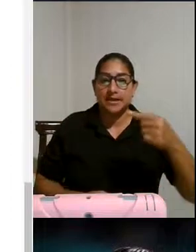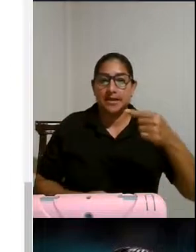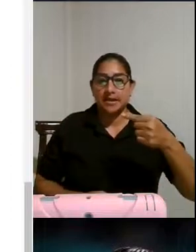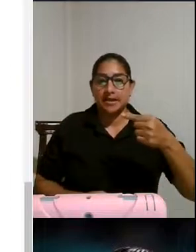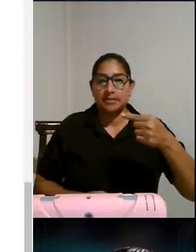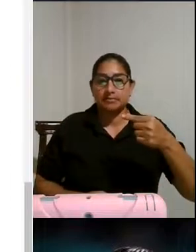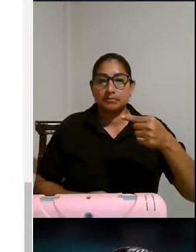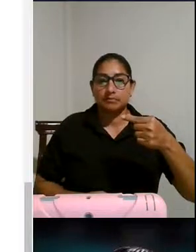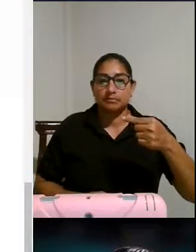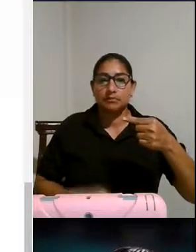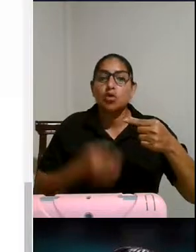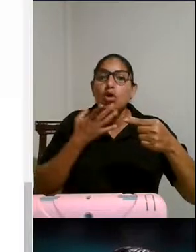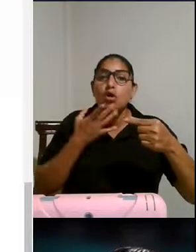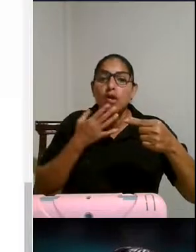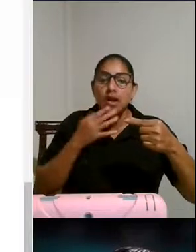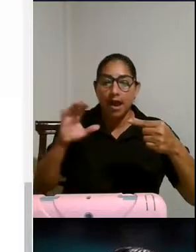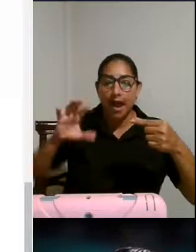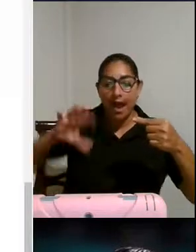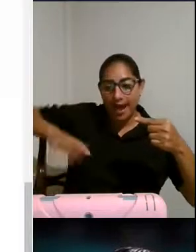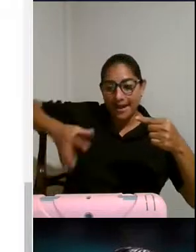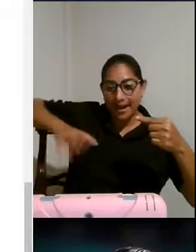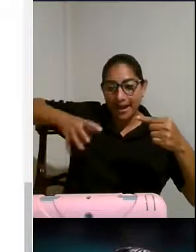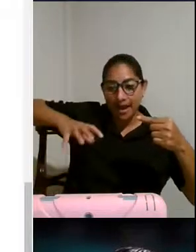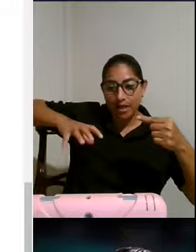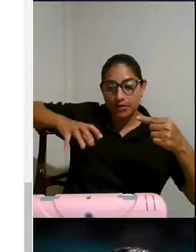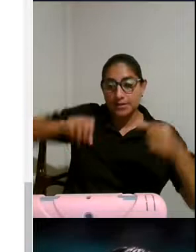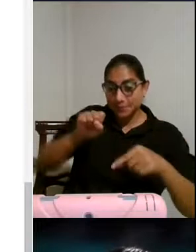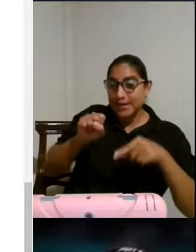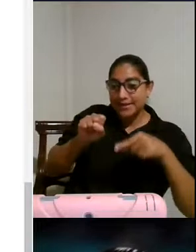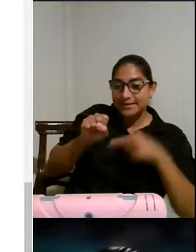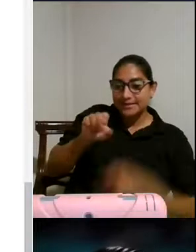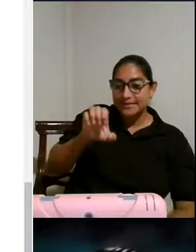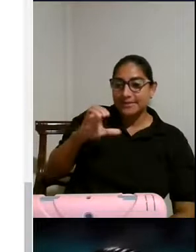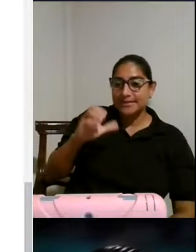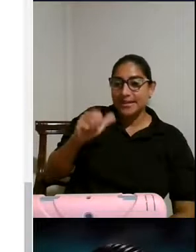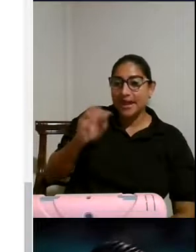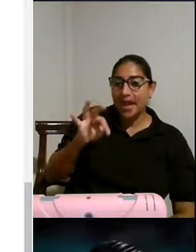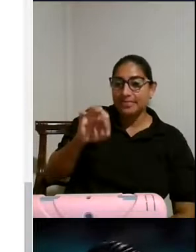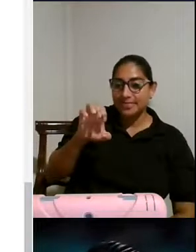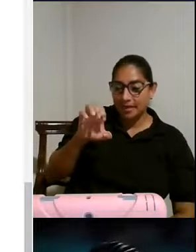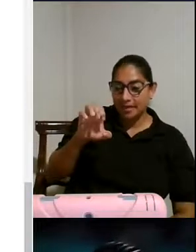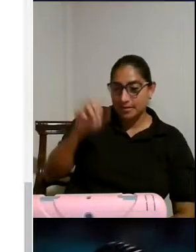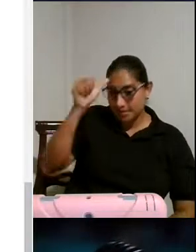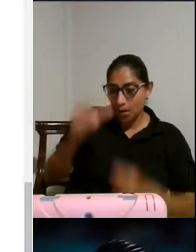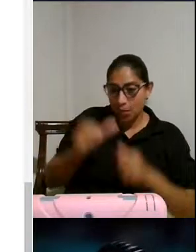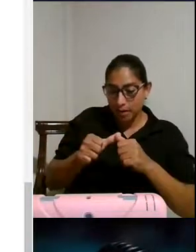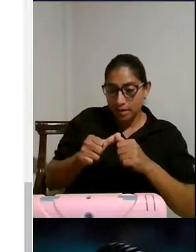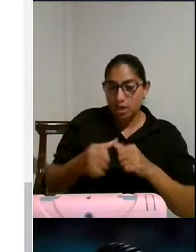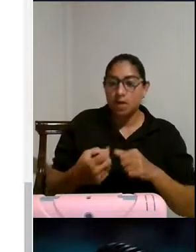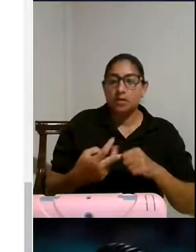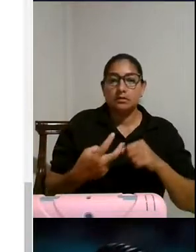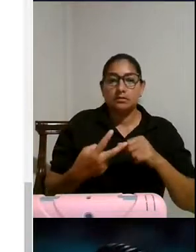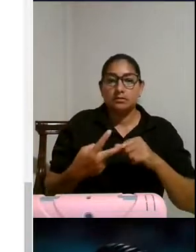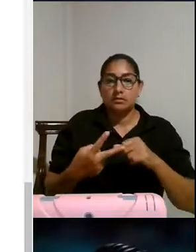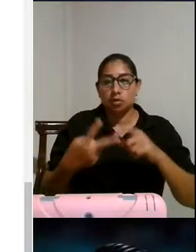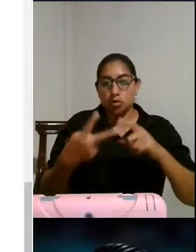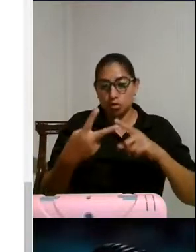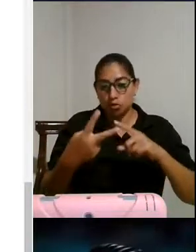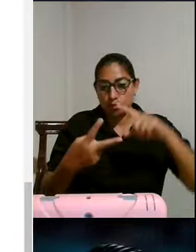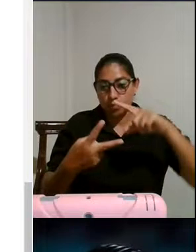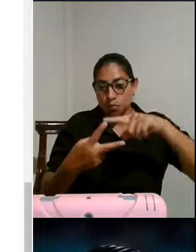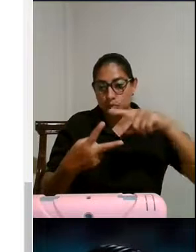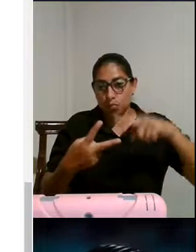anaranjada, no sea secante. ¿Ven que es secante? Recuerden que en una recta secante es aquella que toca, en